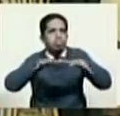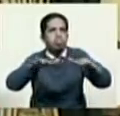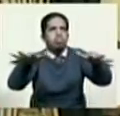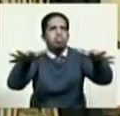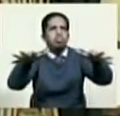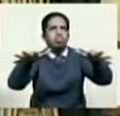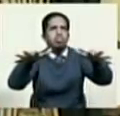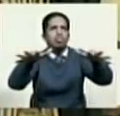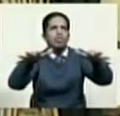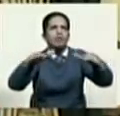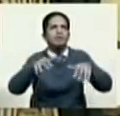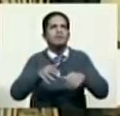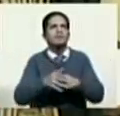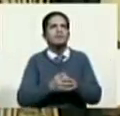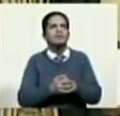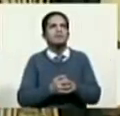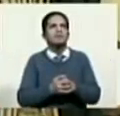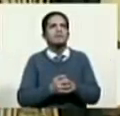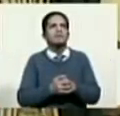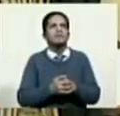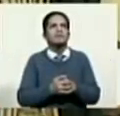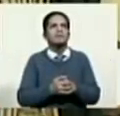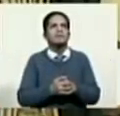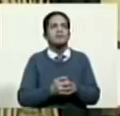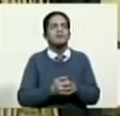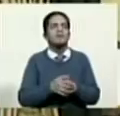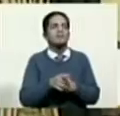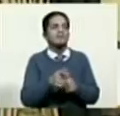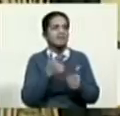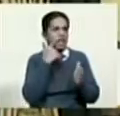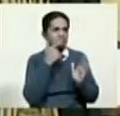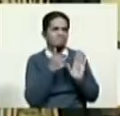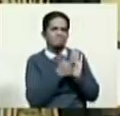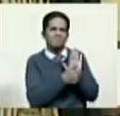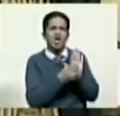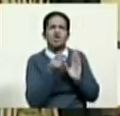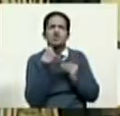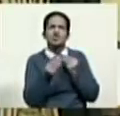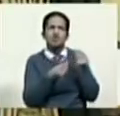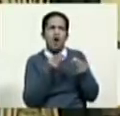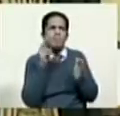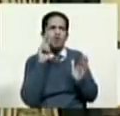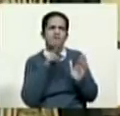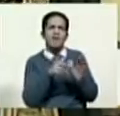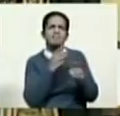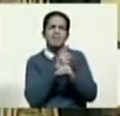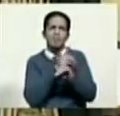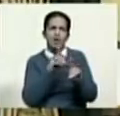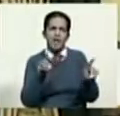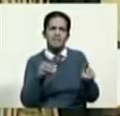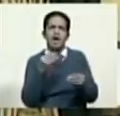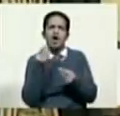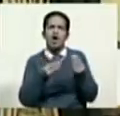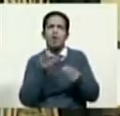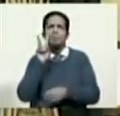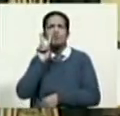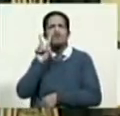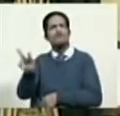de los alcances golpistas de ese estatuto y de cómo ellos ven la democracia y cómo ven al país. Así de